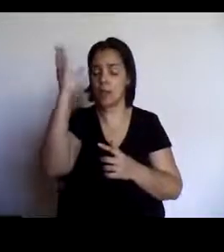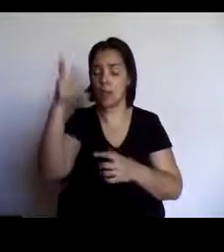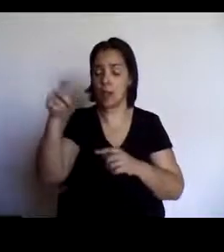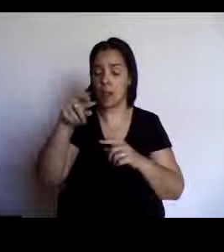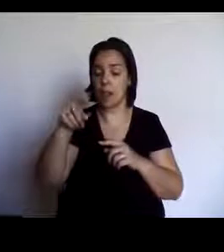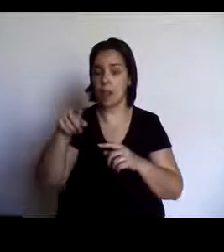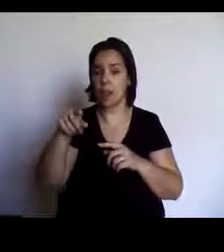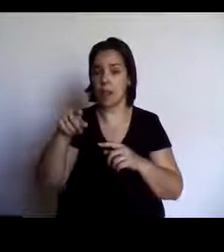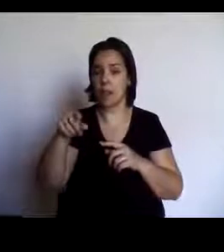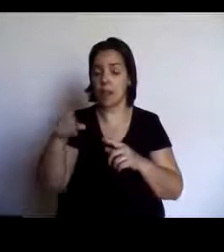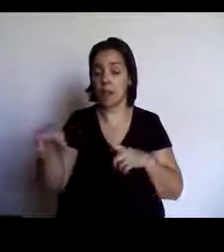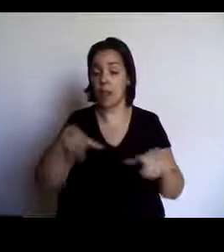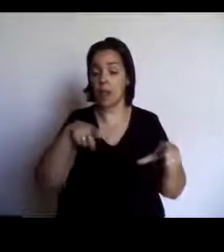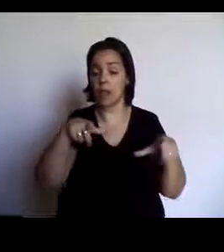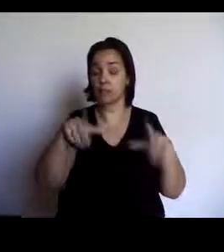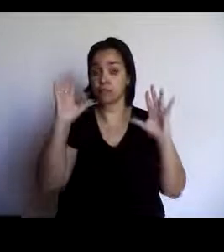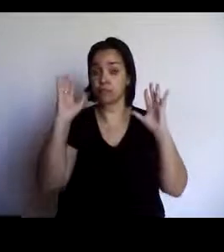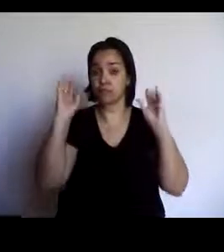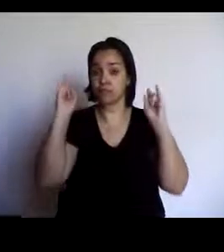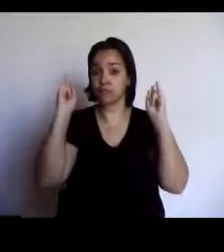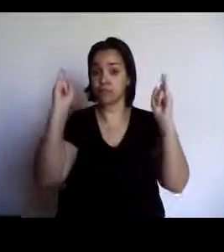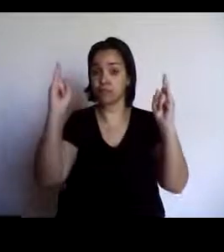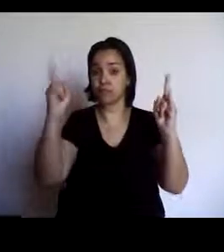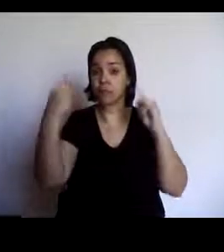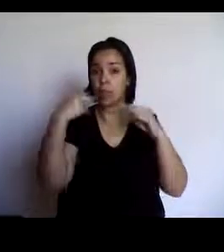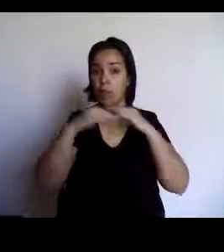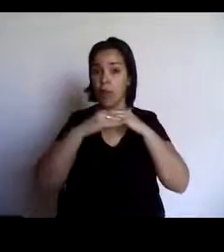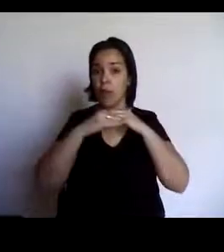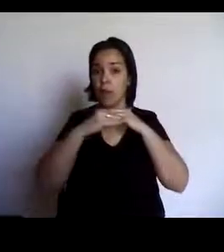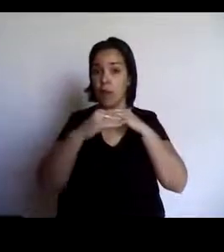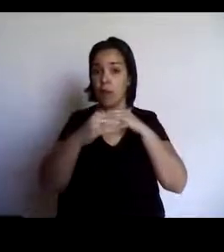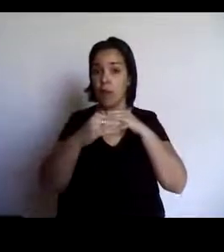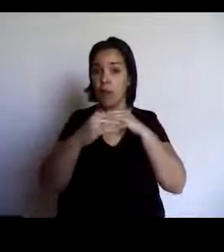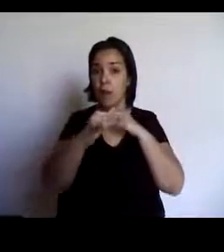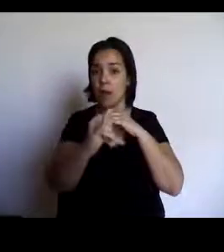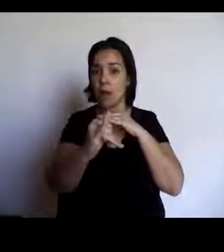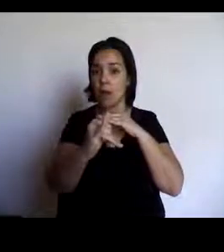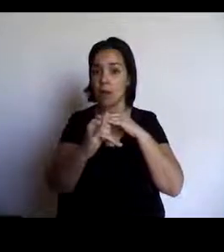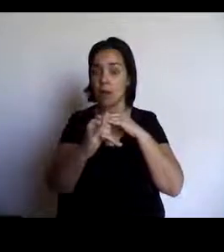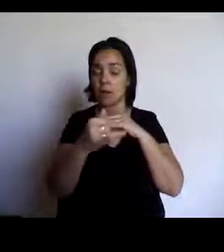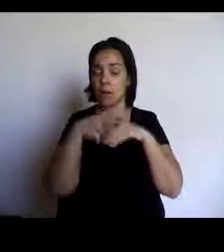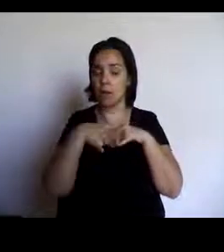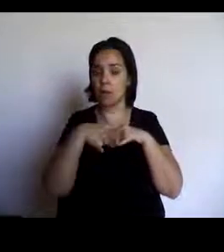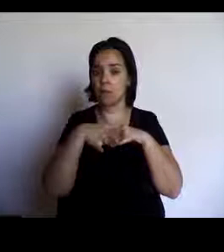el que posibilita que haya un equilibrio, porque no nos equivoquemos, todos tenemos